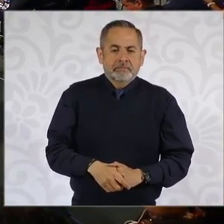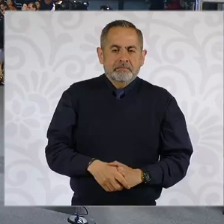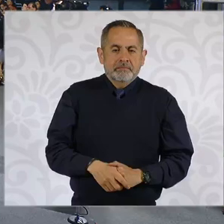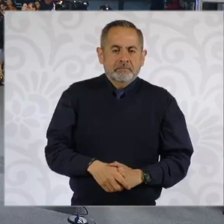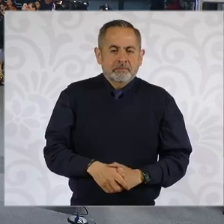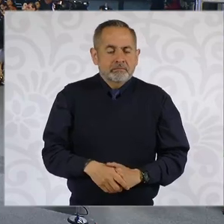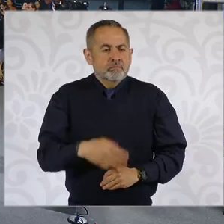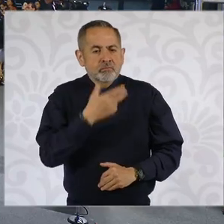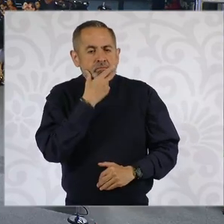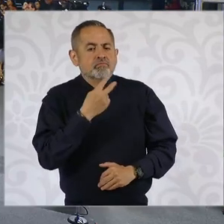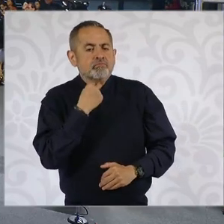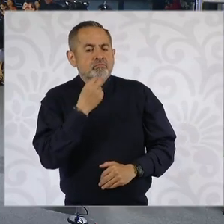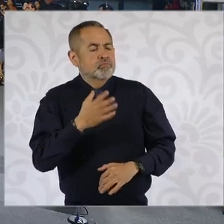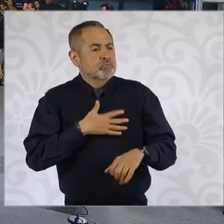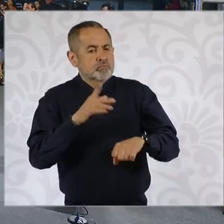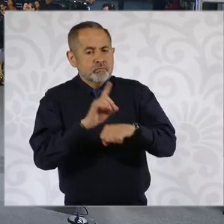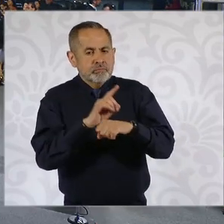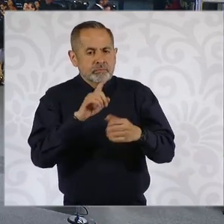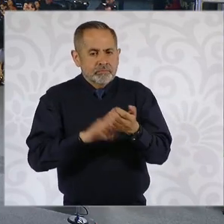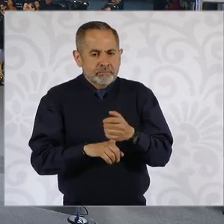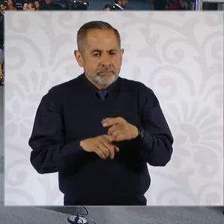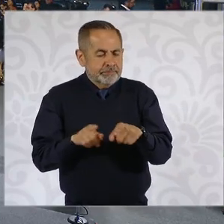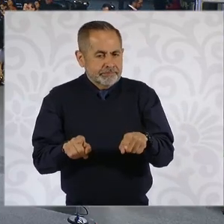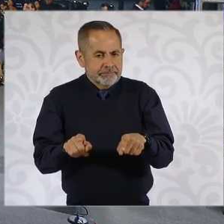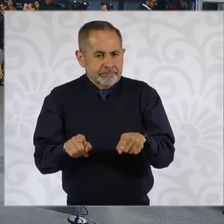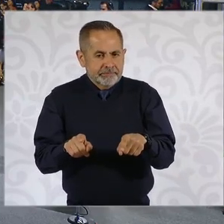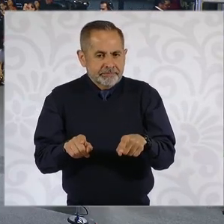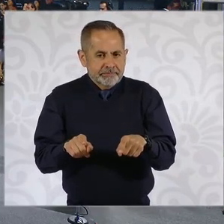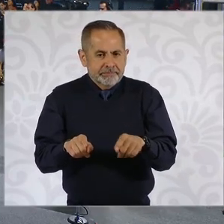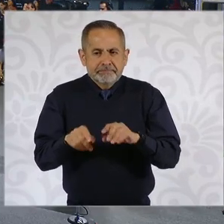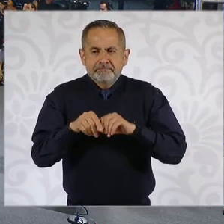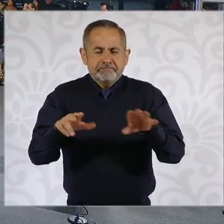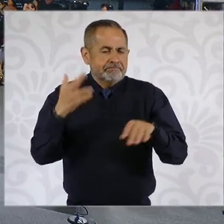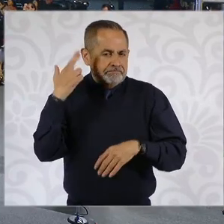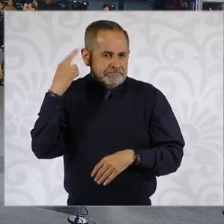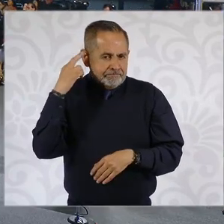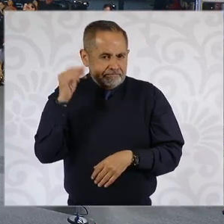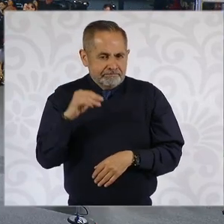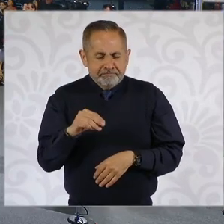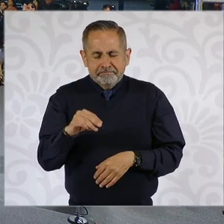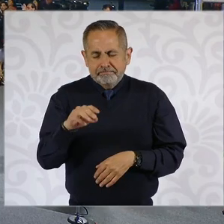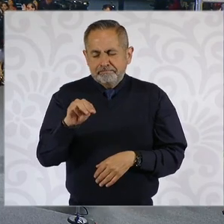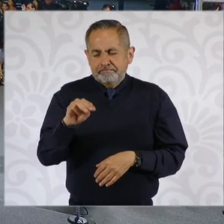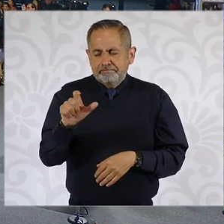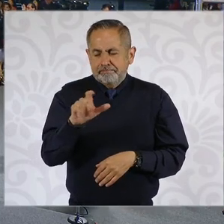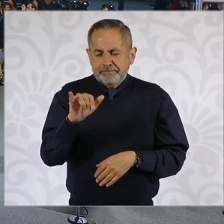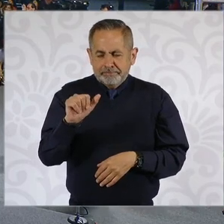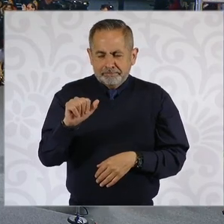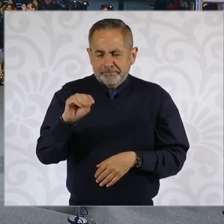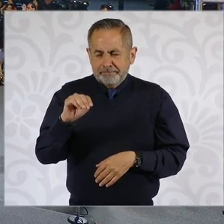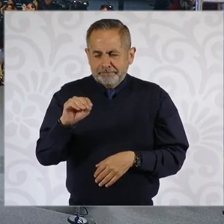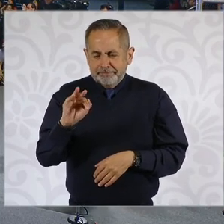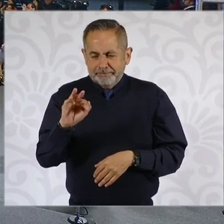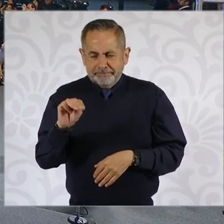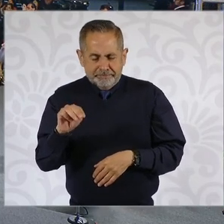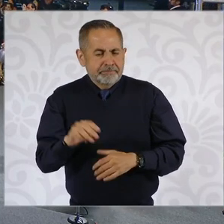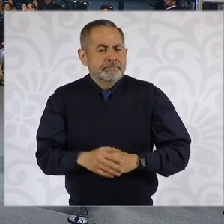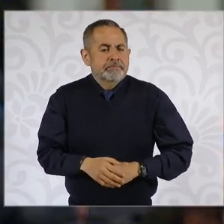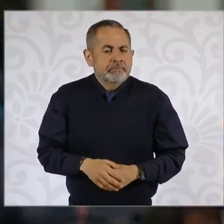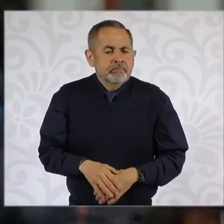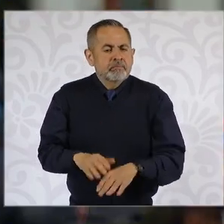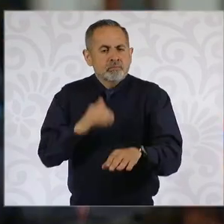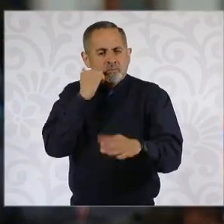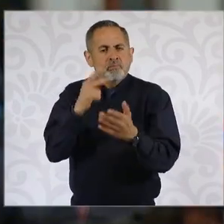Buen día, presidenta. Buenos Jonathan días. Lozada, de Máxima FM y Cuarto Poder de Chiapas. Quiero regresar un poquito al tema del